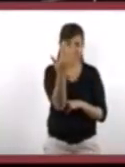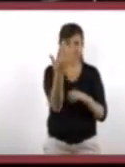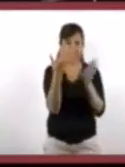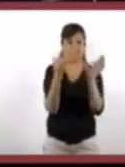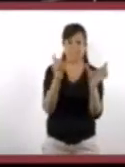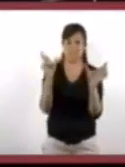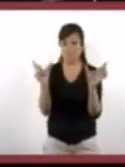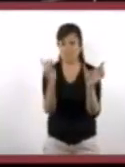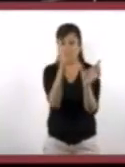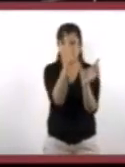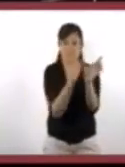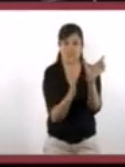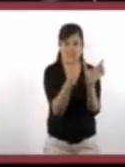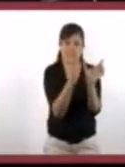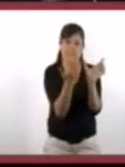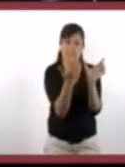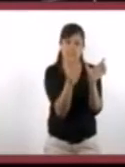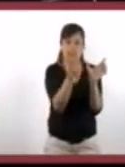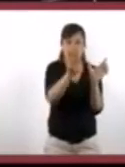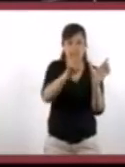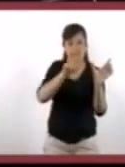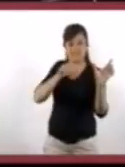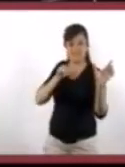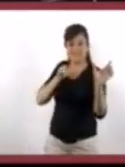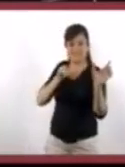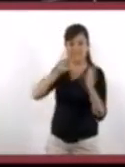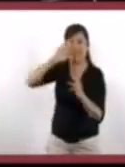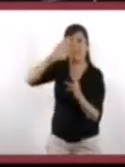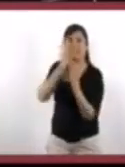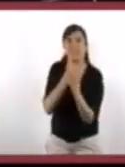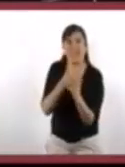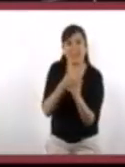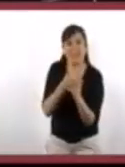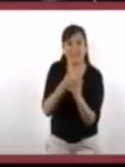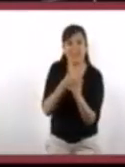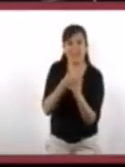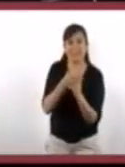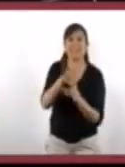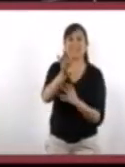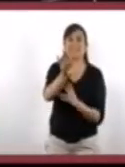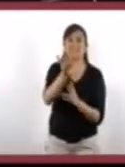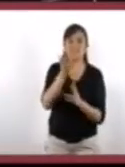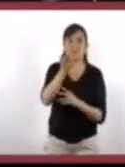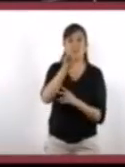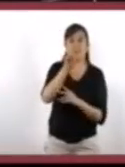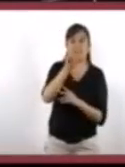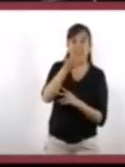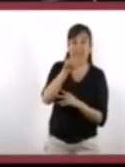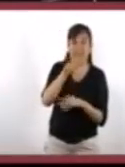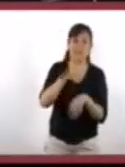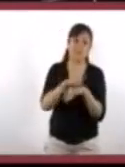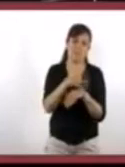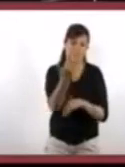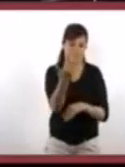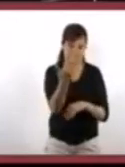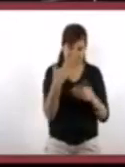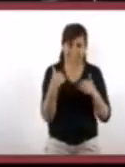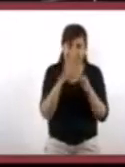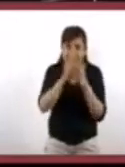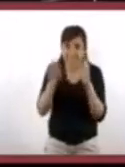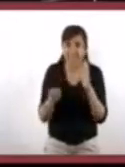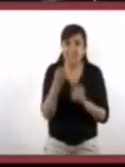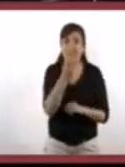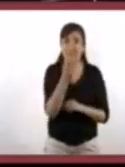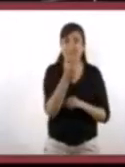por arriba de 2 valores y por abajo de 2 valores, exactamente a la mitad. Así es que en este caso la mediana es 50. Ahora,